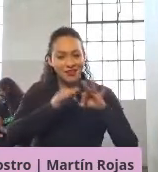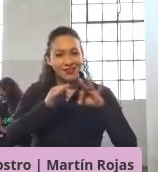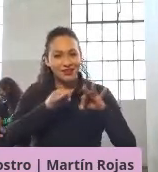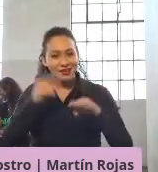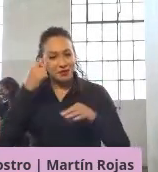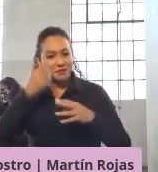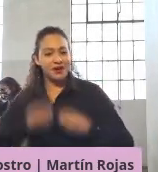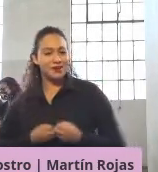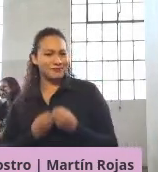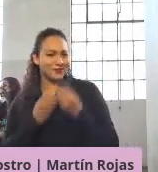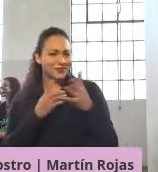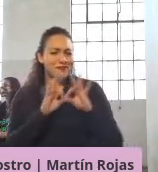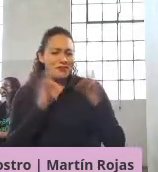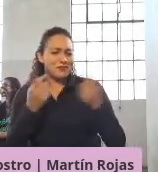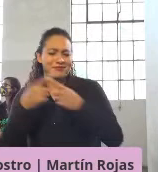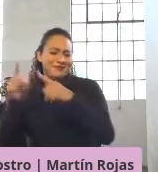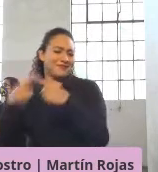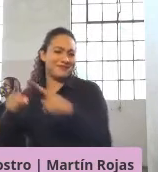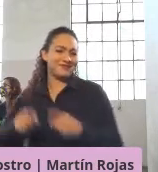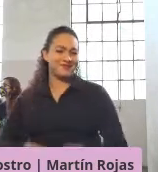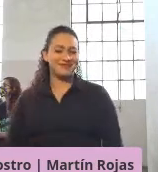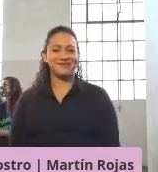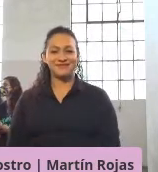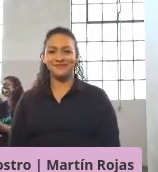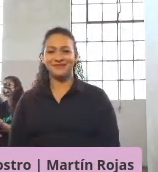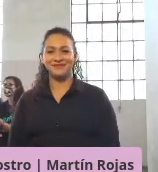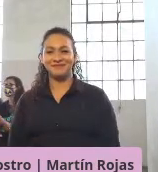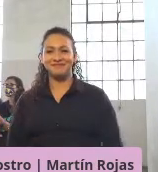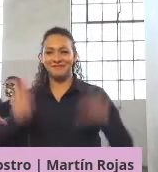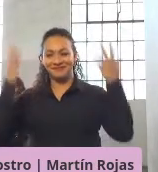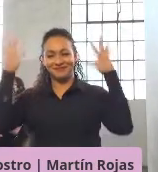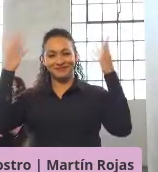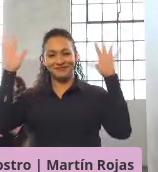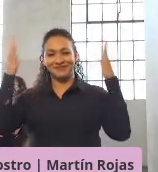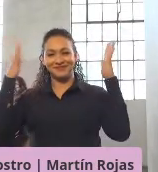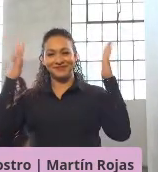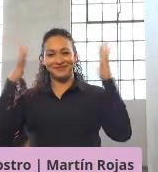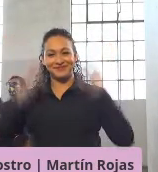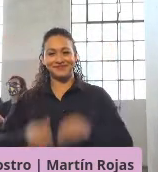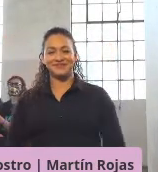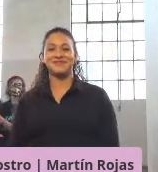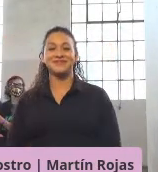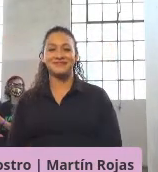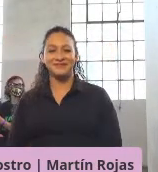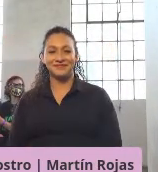en expresiones bien distintas.